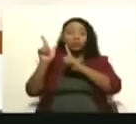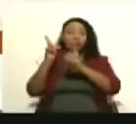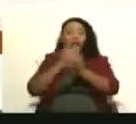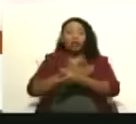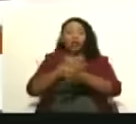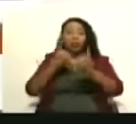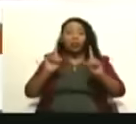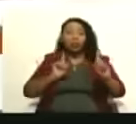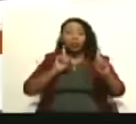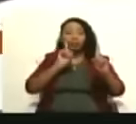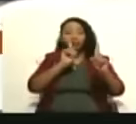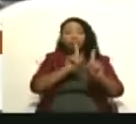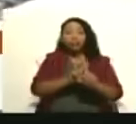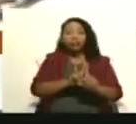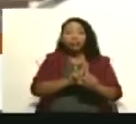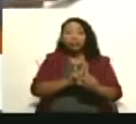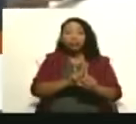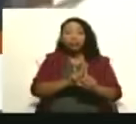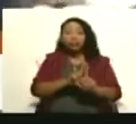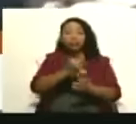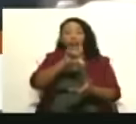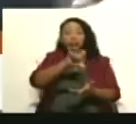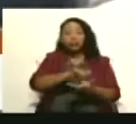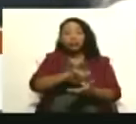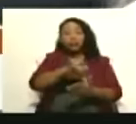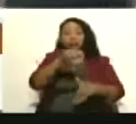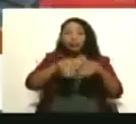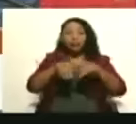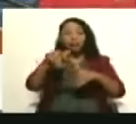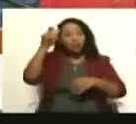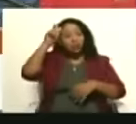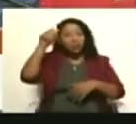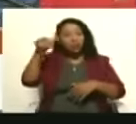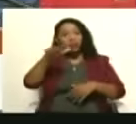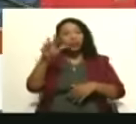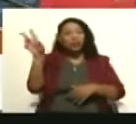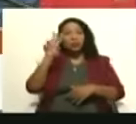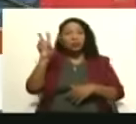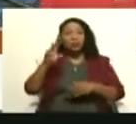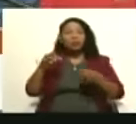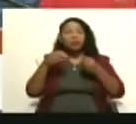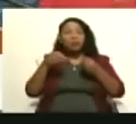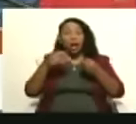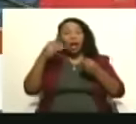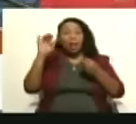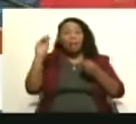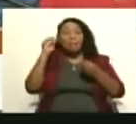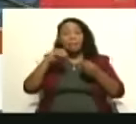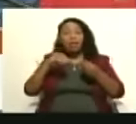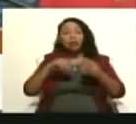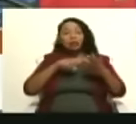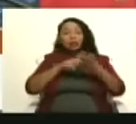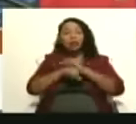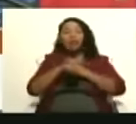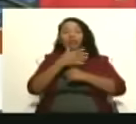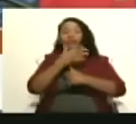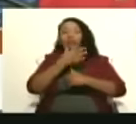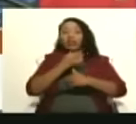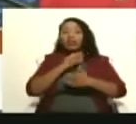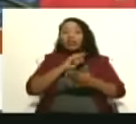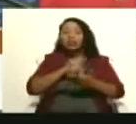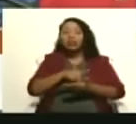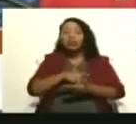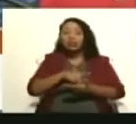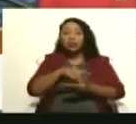acercar los centros electorales al pueblo de Venezuela para que tenga mayor acceso, mayor facilidad de llegar